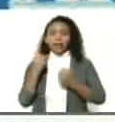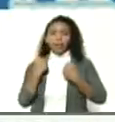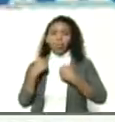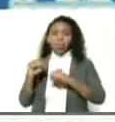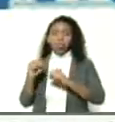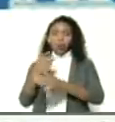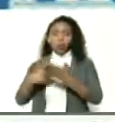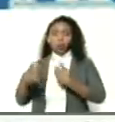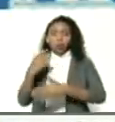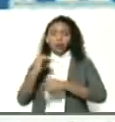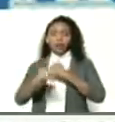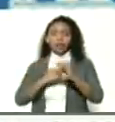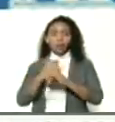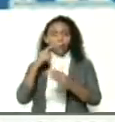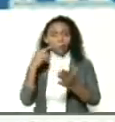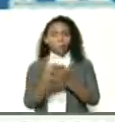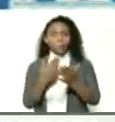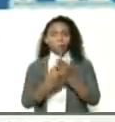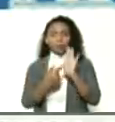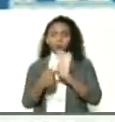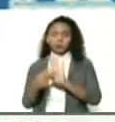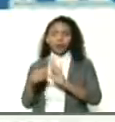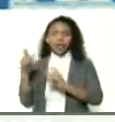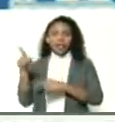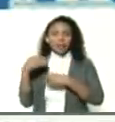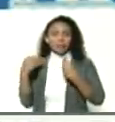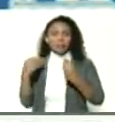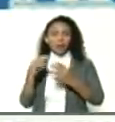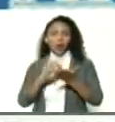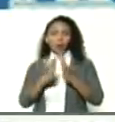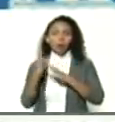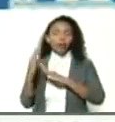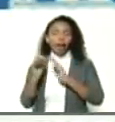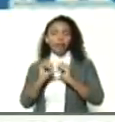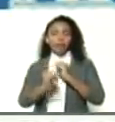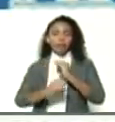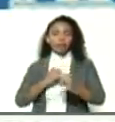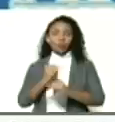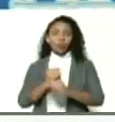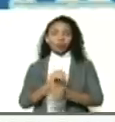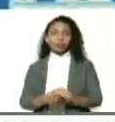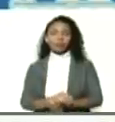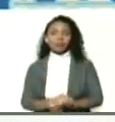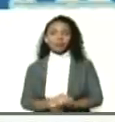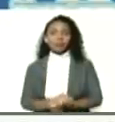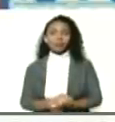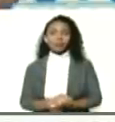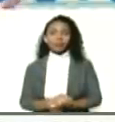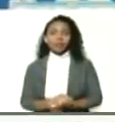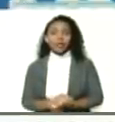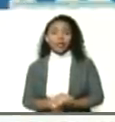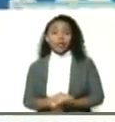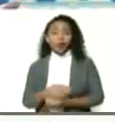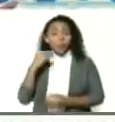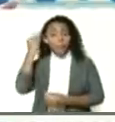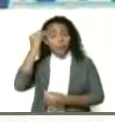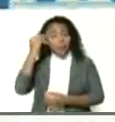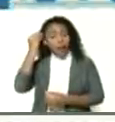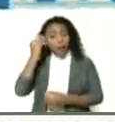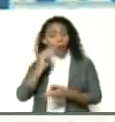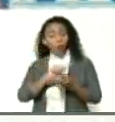internacional, ahí está la muestra. El efecto es para la comunidad internacional. Y si lo pensamos al